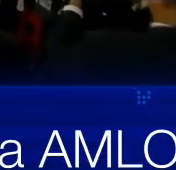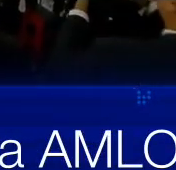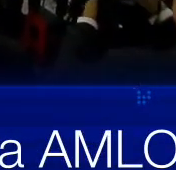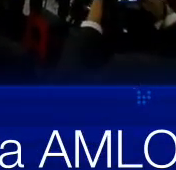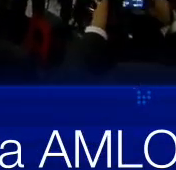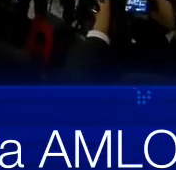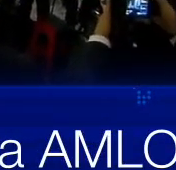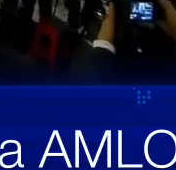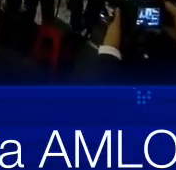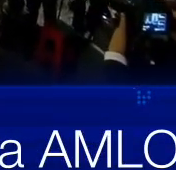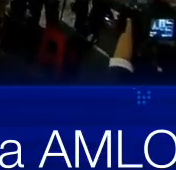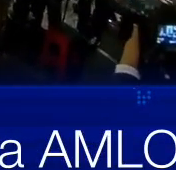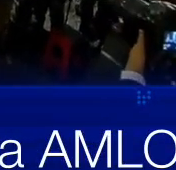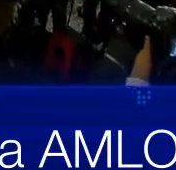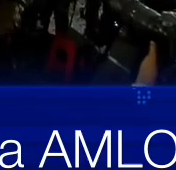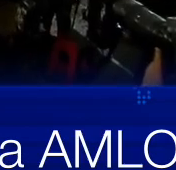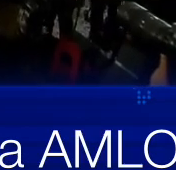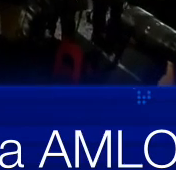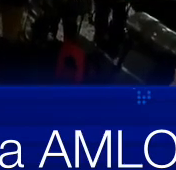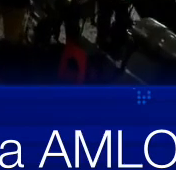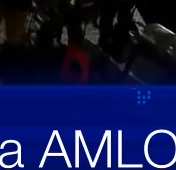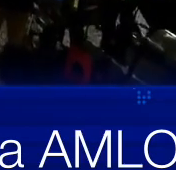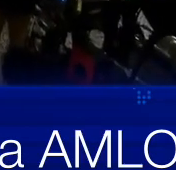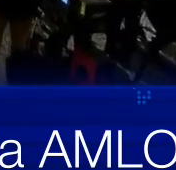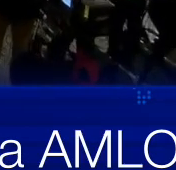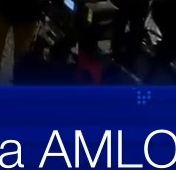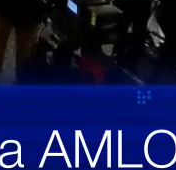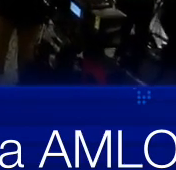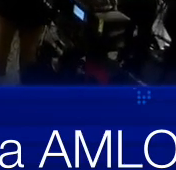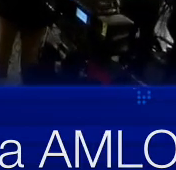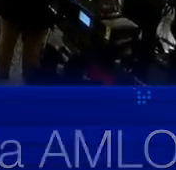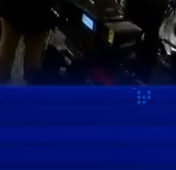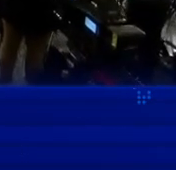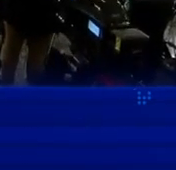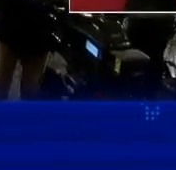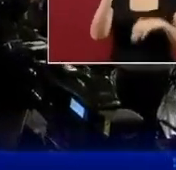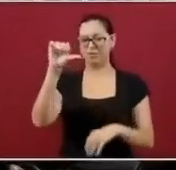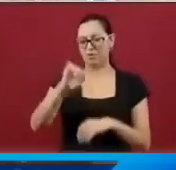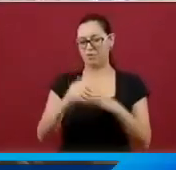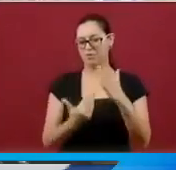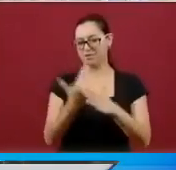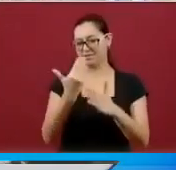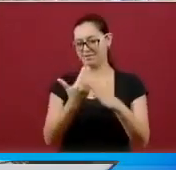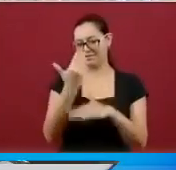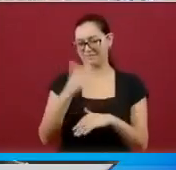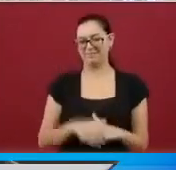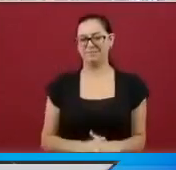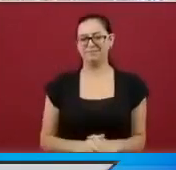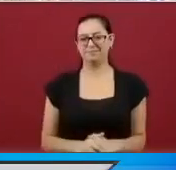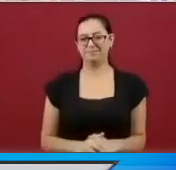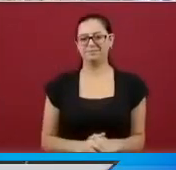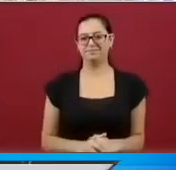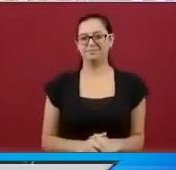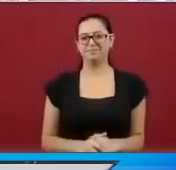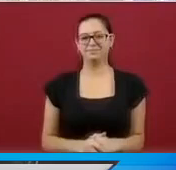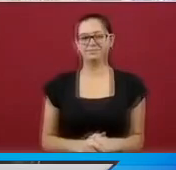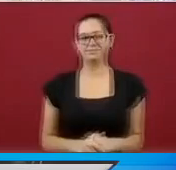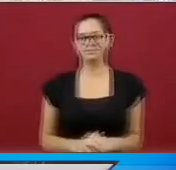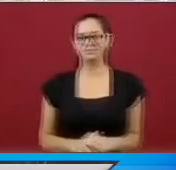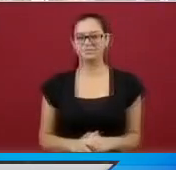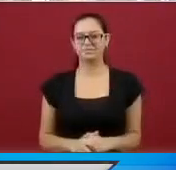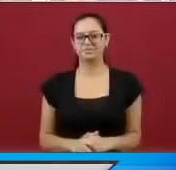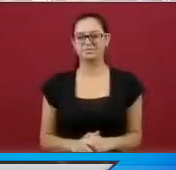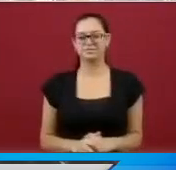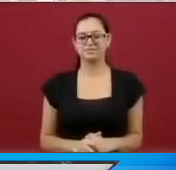Estamos a las 7 en punto de la mañana. Apoyo a migrantes. Vamos